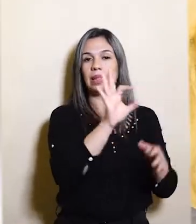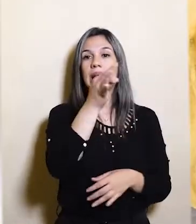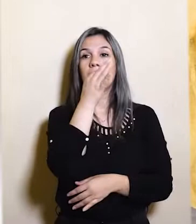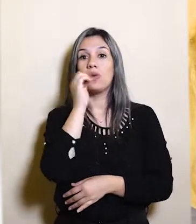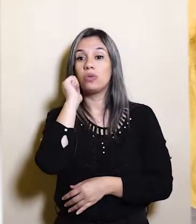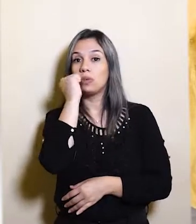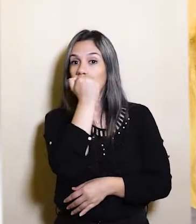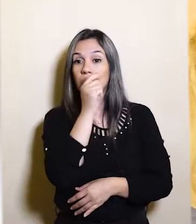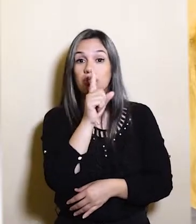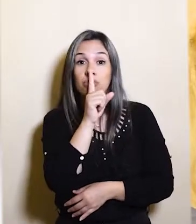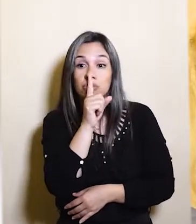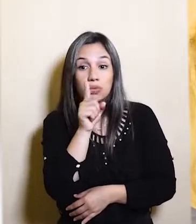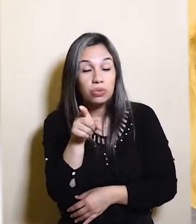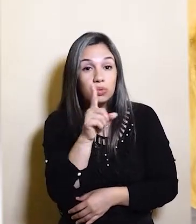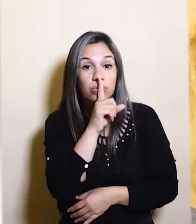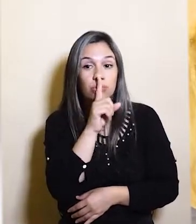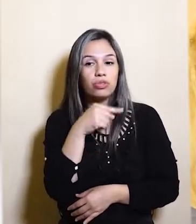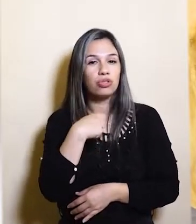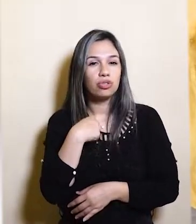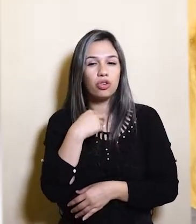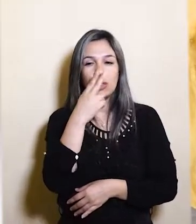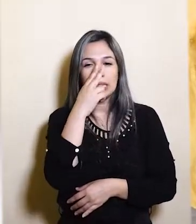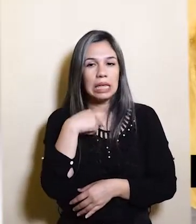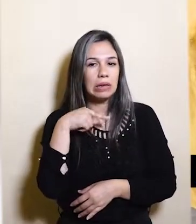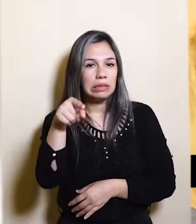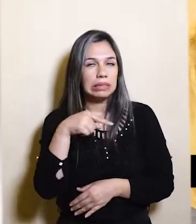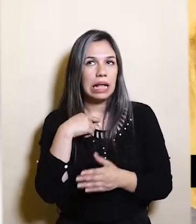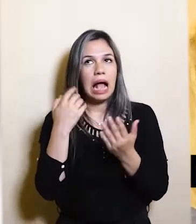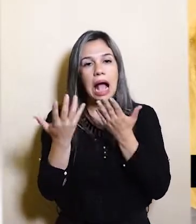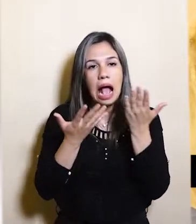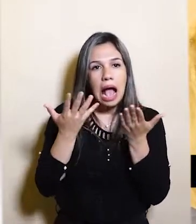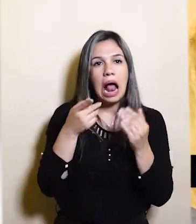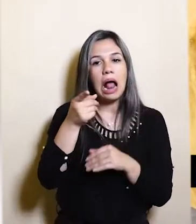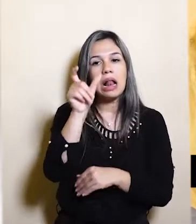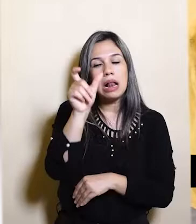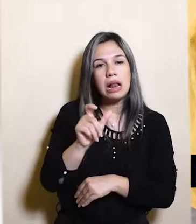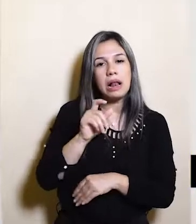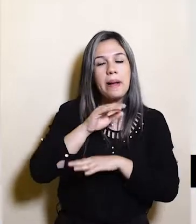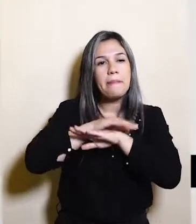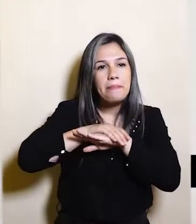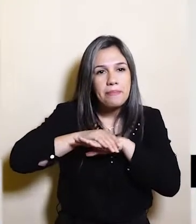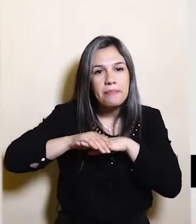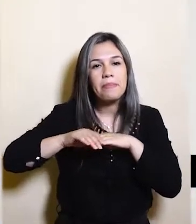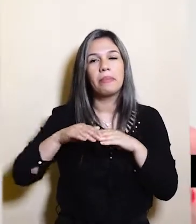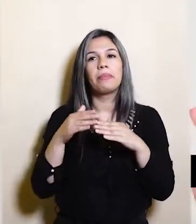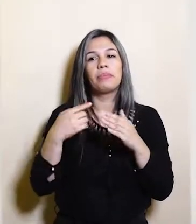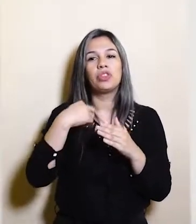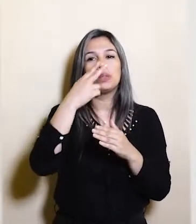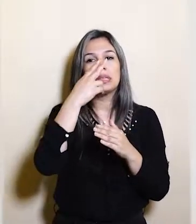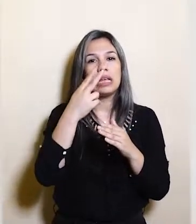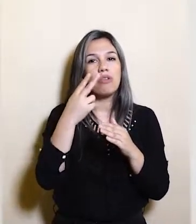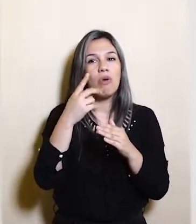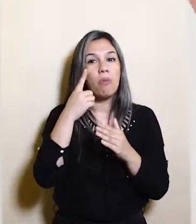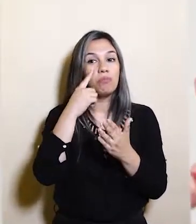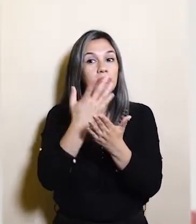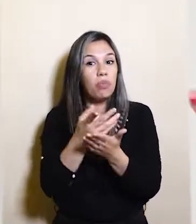dice, mira, yo quiero tener algo contigo porque vos sos una niña muy buena y yo quiero mostrarte algo que